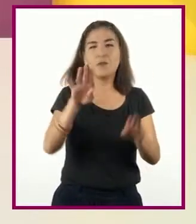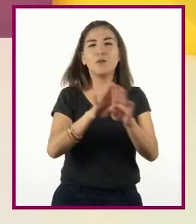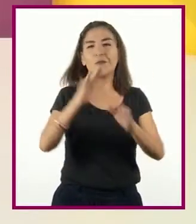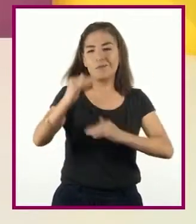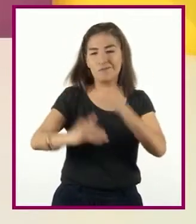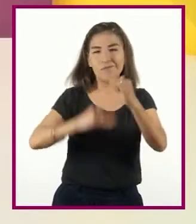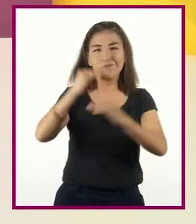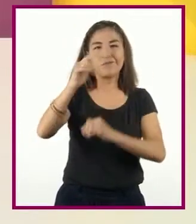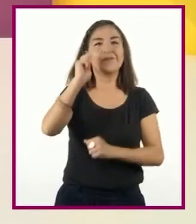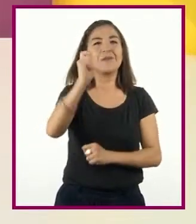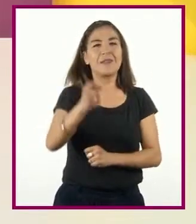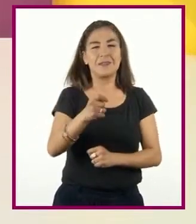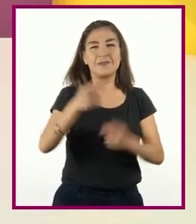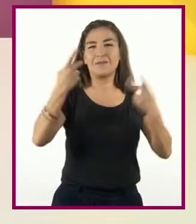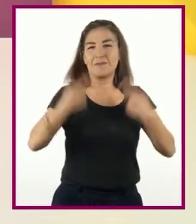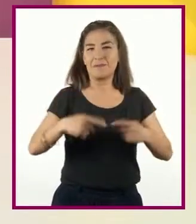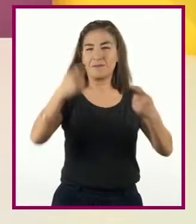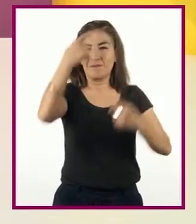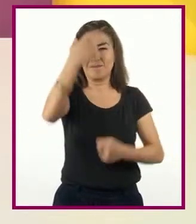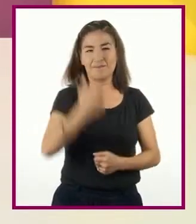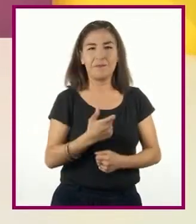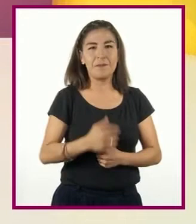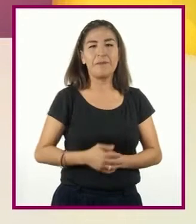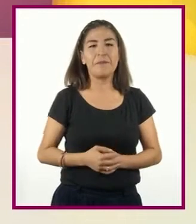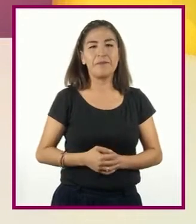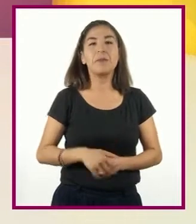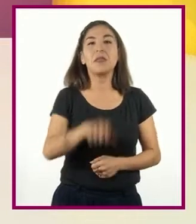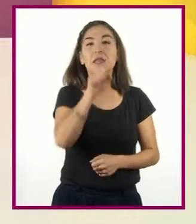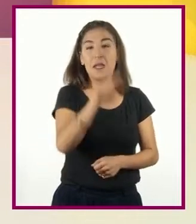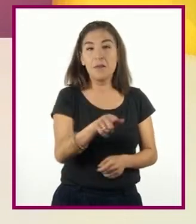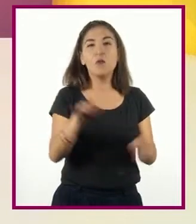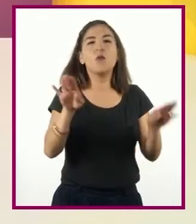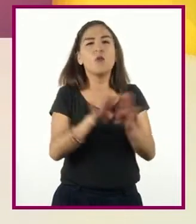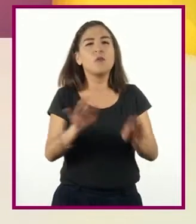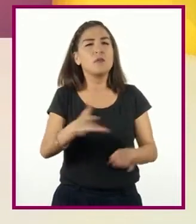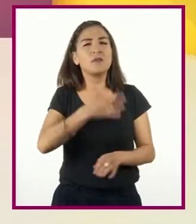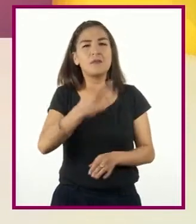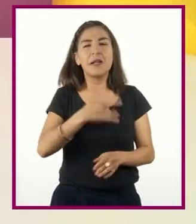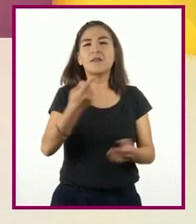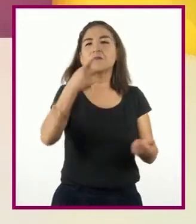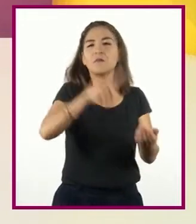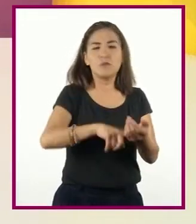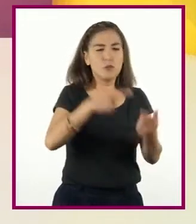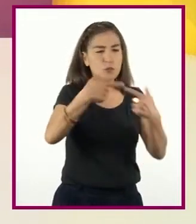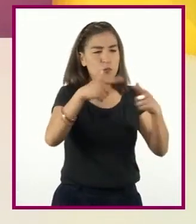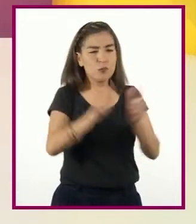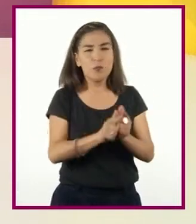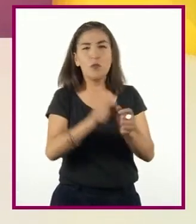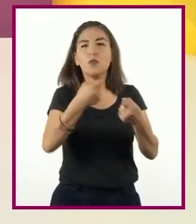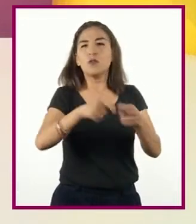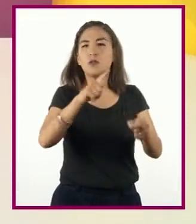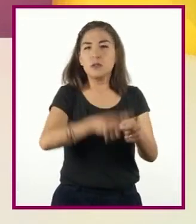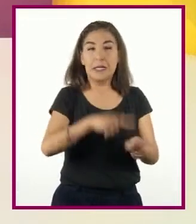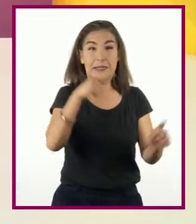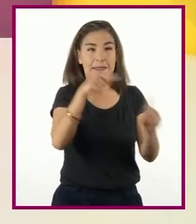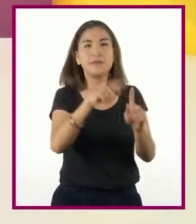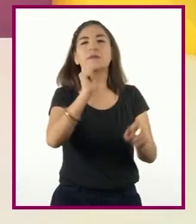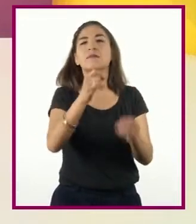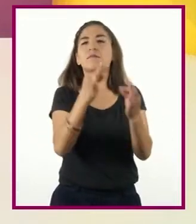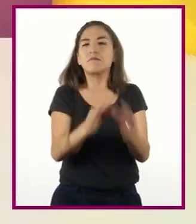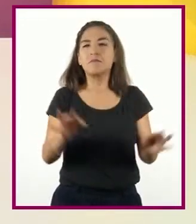identidad. Para ello, se precisará cuáles son los grupos sociales y se destacará su